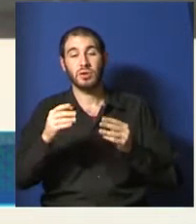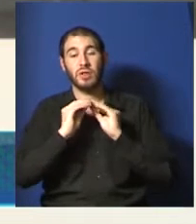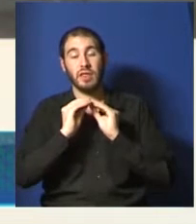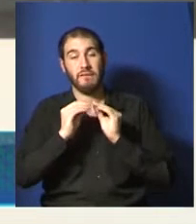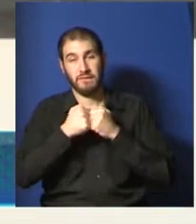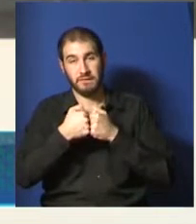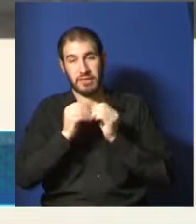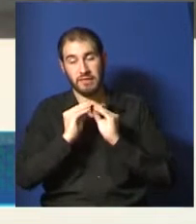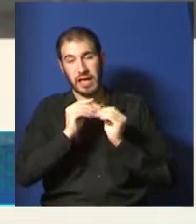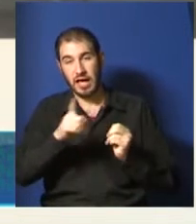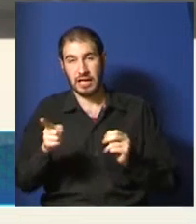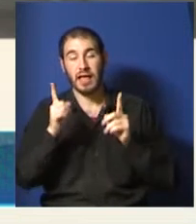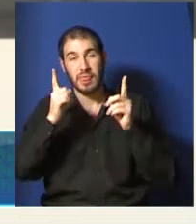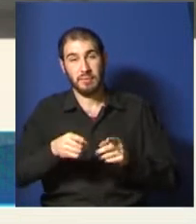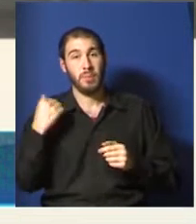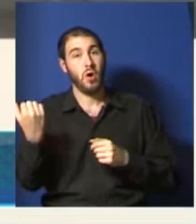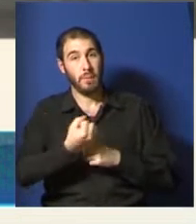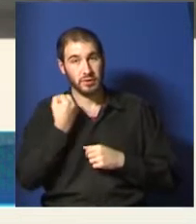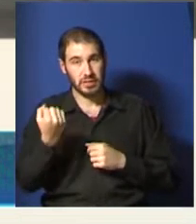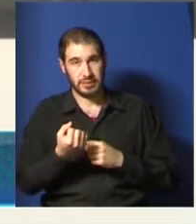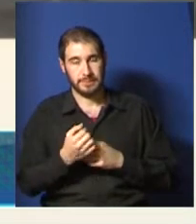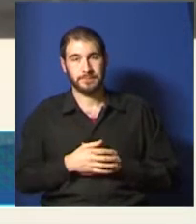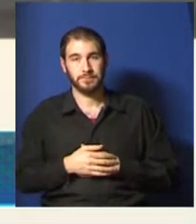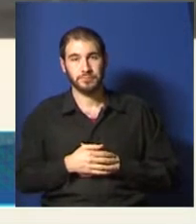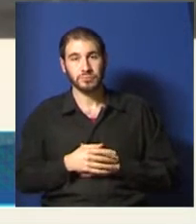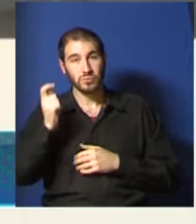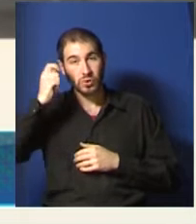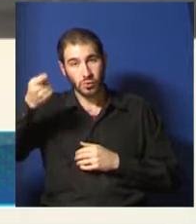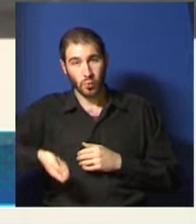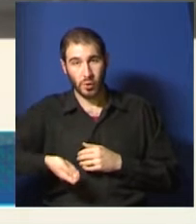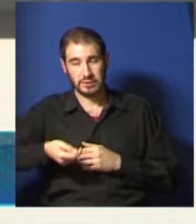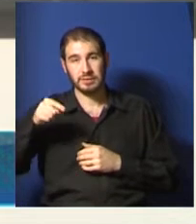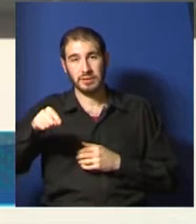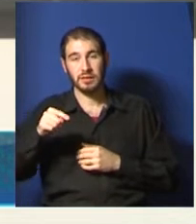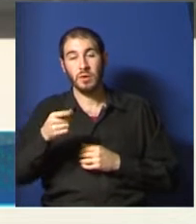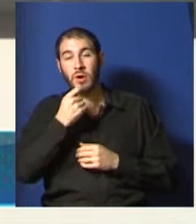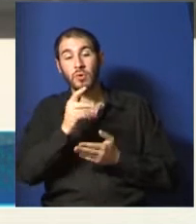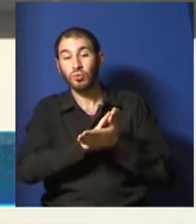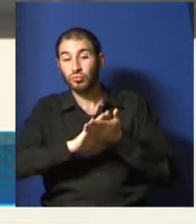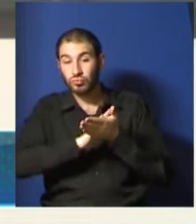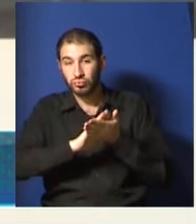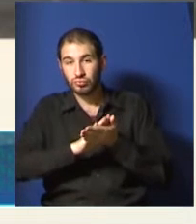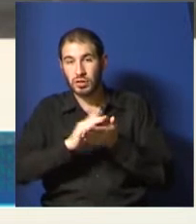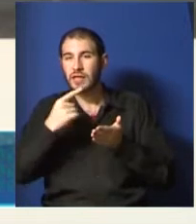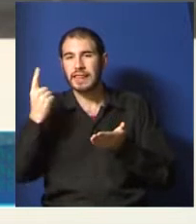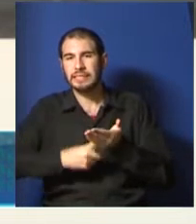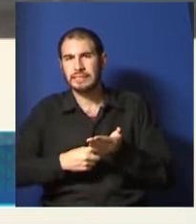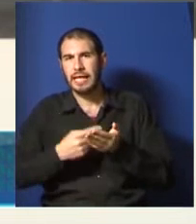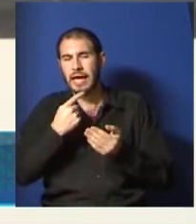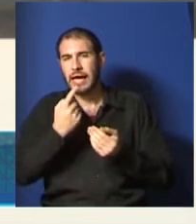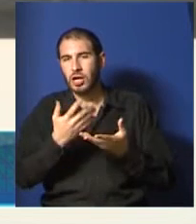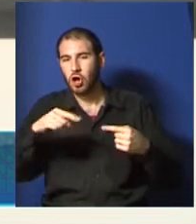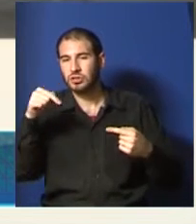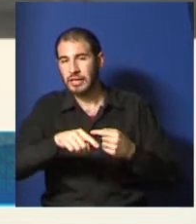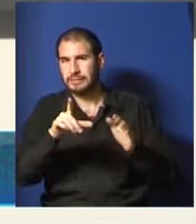convenciones. Además, es indispensable, ¿no es cierto?, que los jueces, cuando resuelven, lo hagan atendiendo a